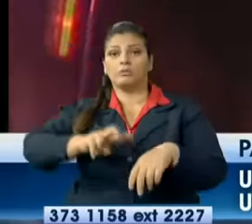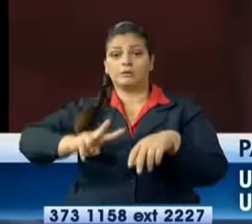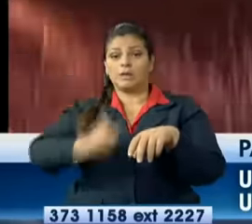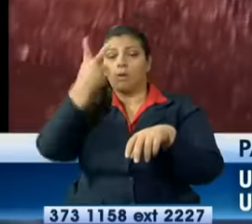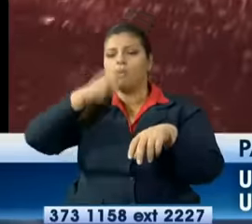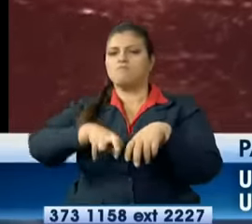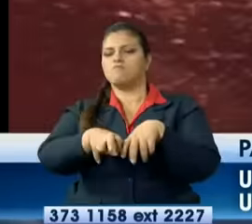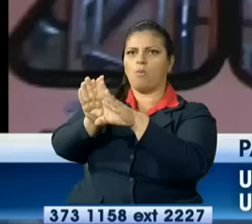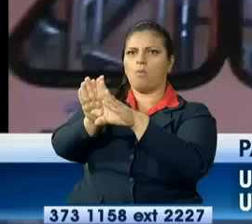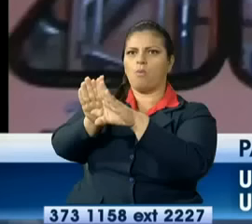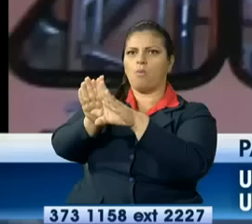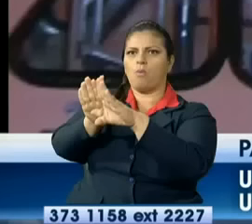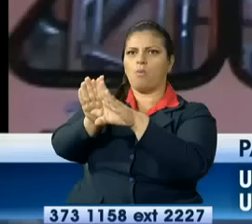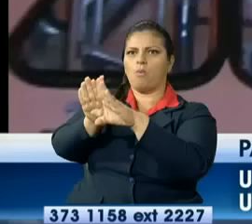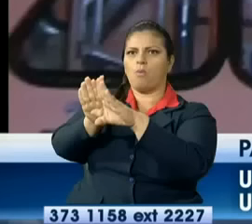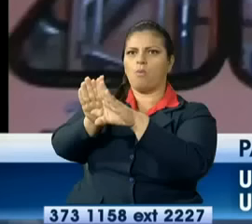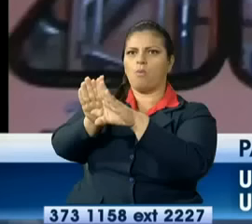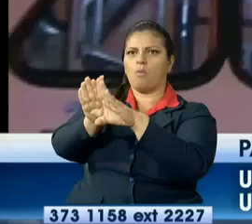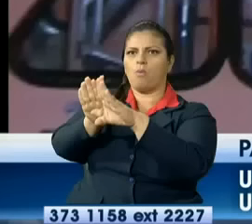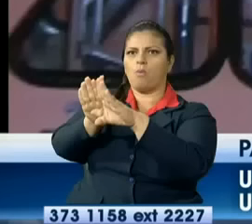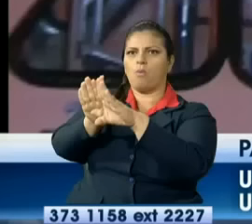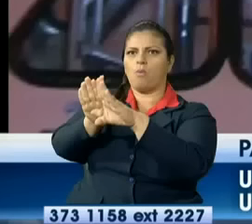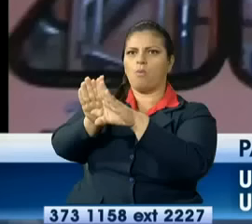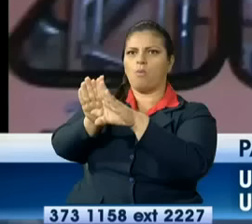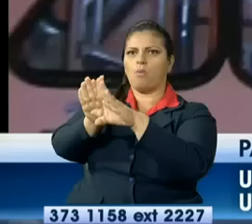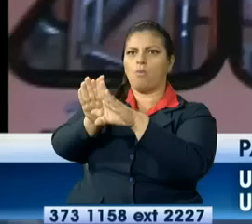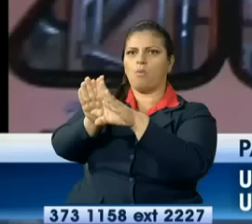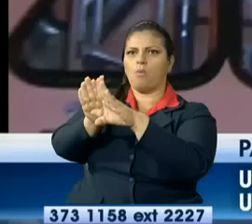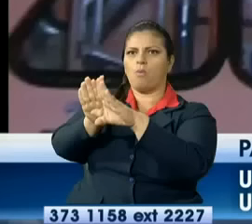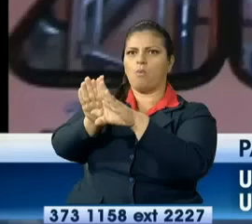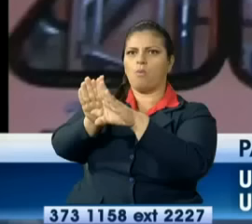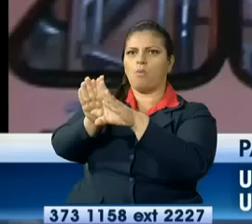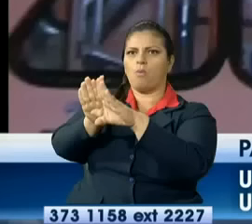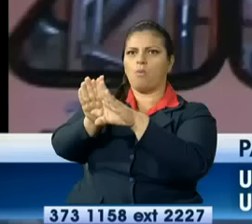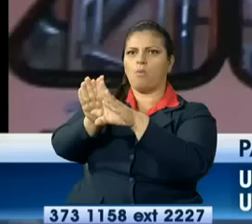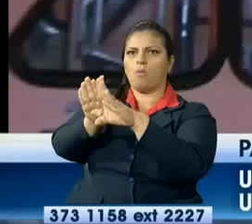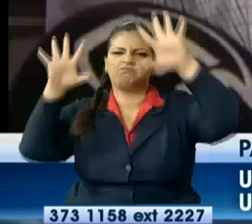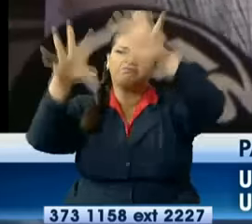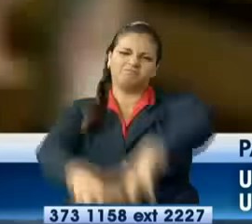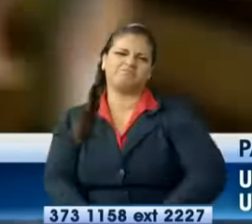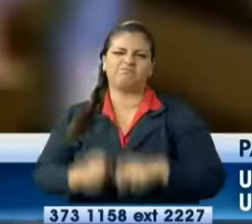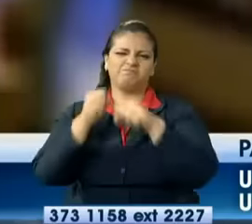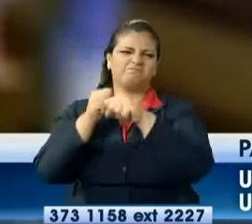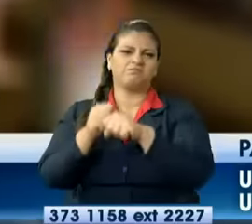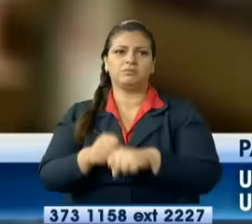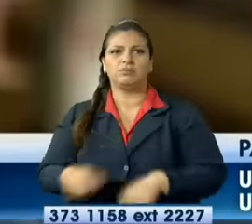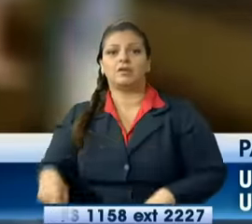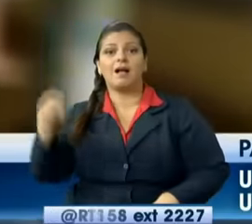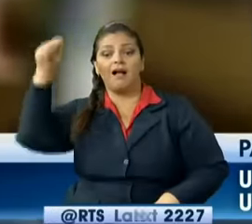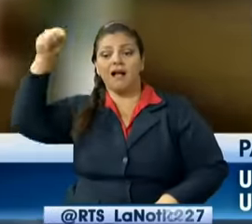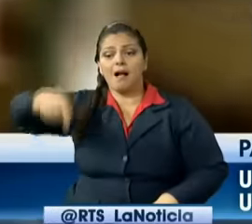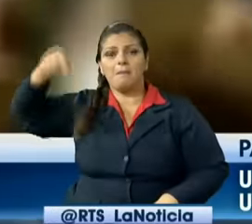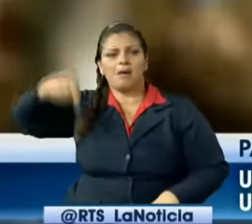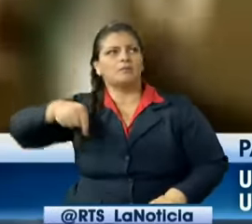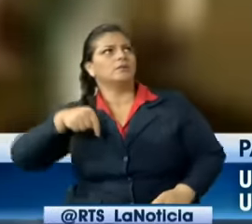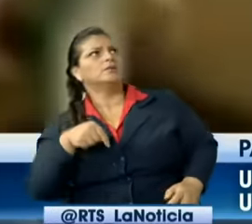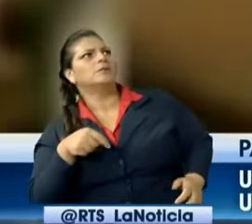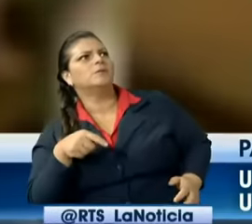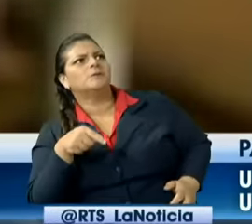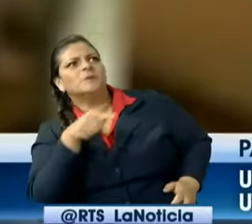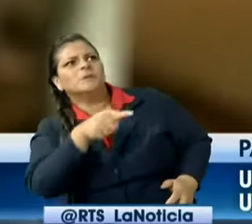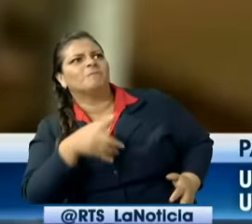que escapara su parte. Pero la gente lo cogió duro y no lo cogió. Entonces, viendo el otro que ya no pudo, se corrió porque parece que